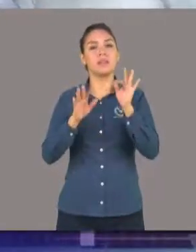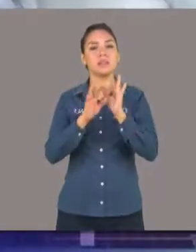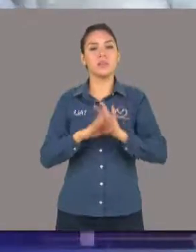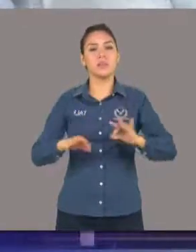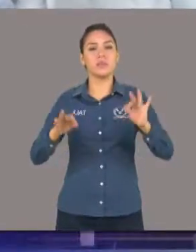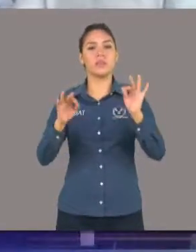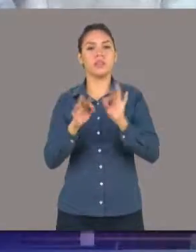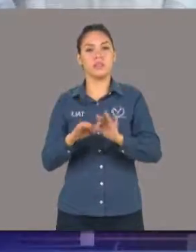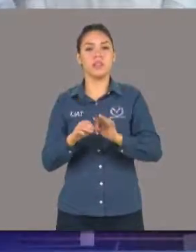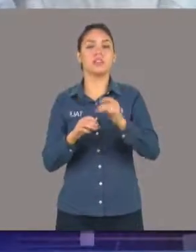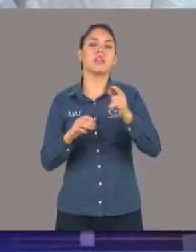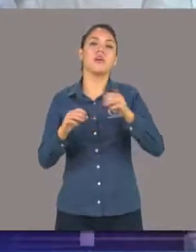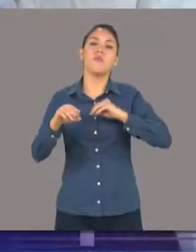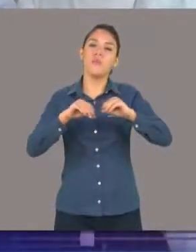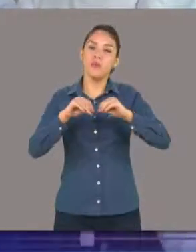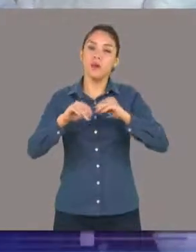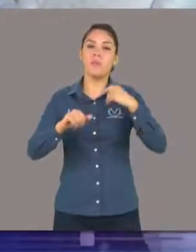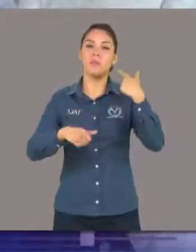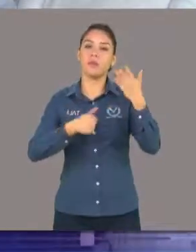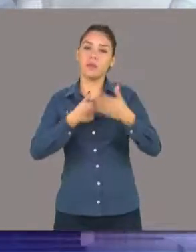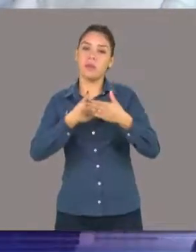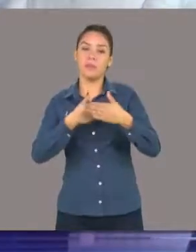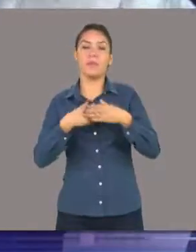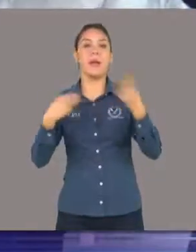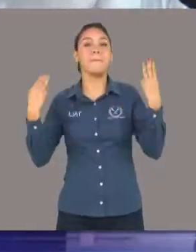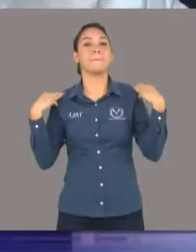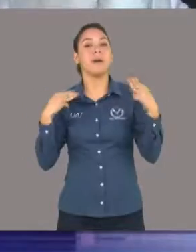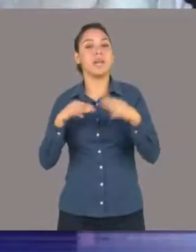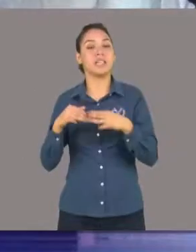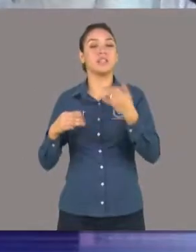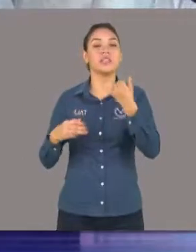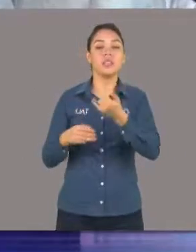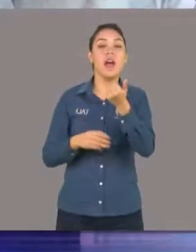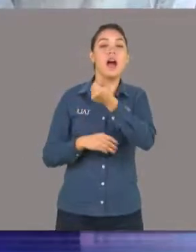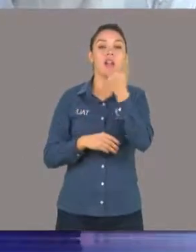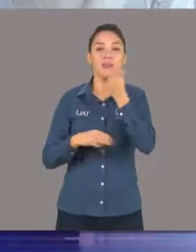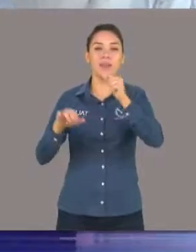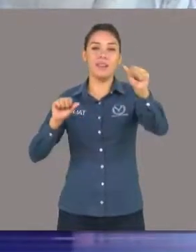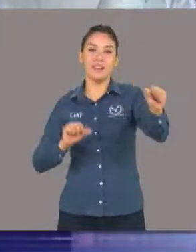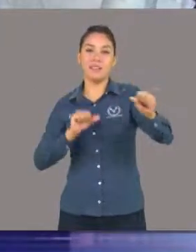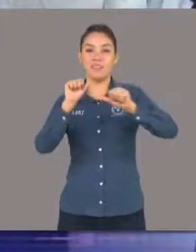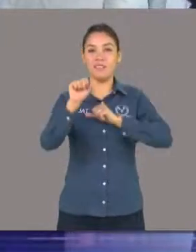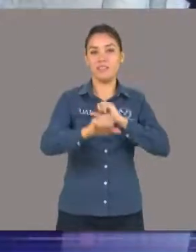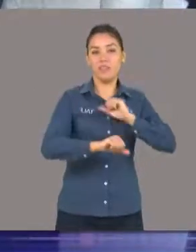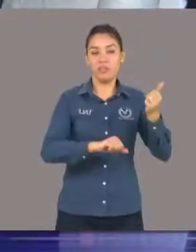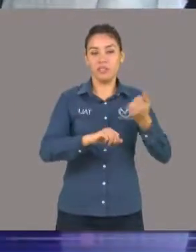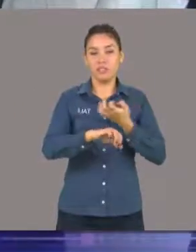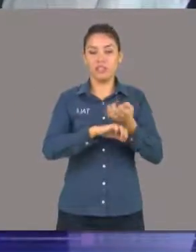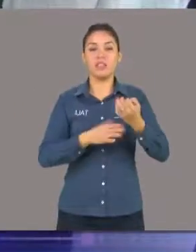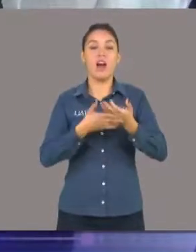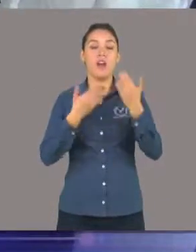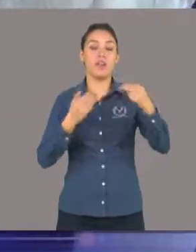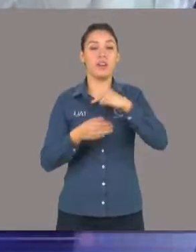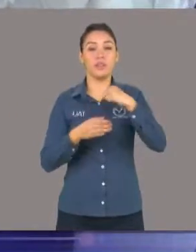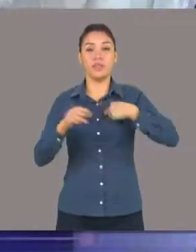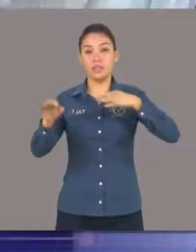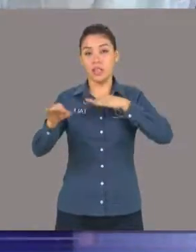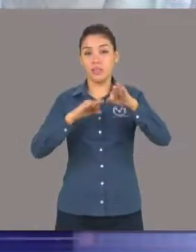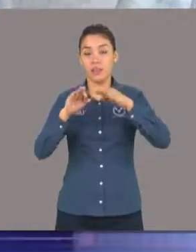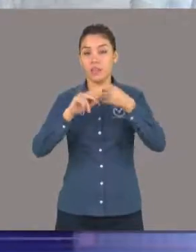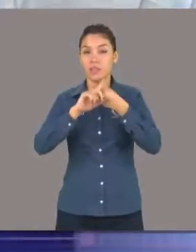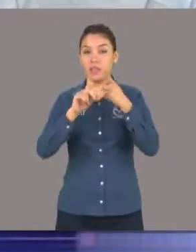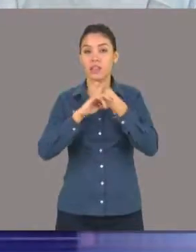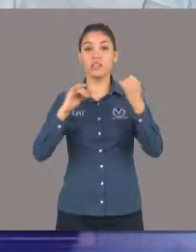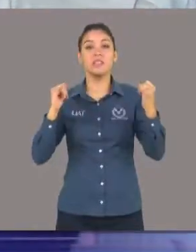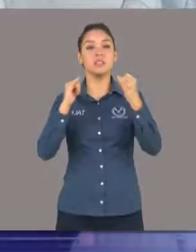fortalecer la movilidad académica tanto de docentes como de estudiantes. Ahorita estamos trabajando en convenios